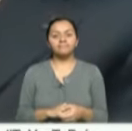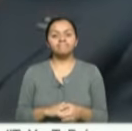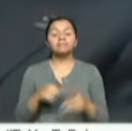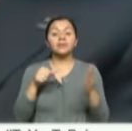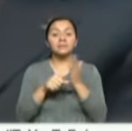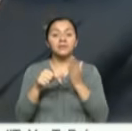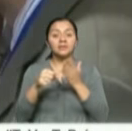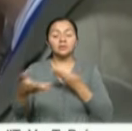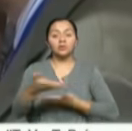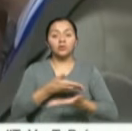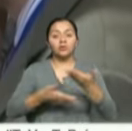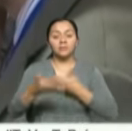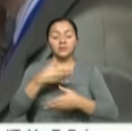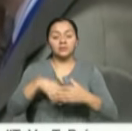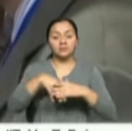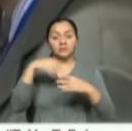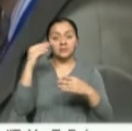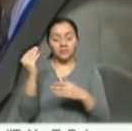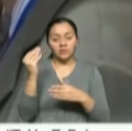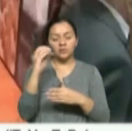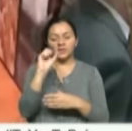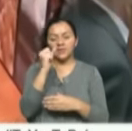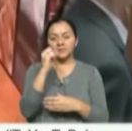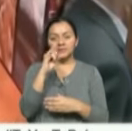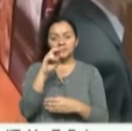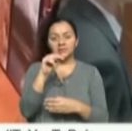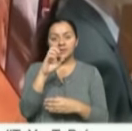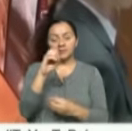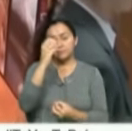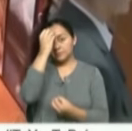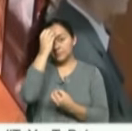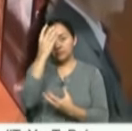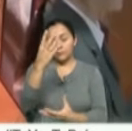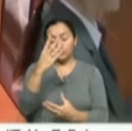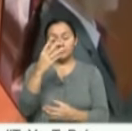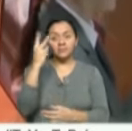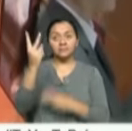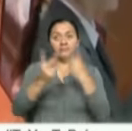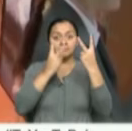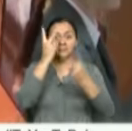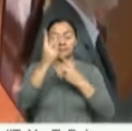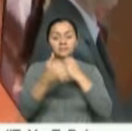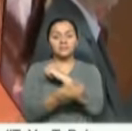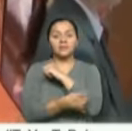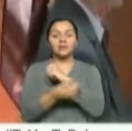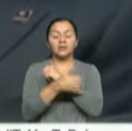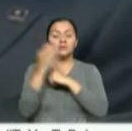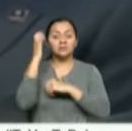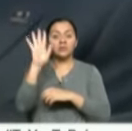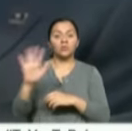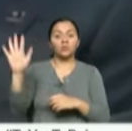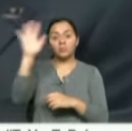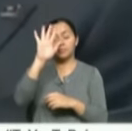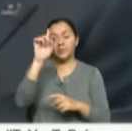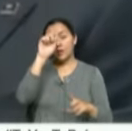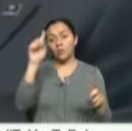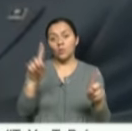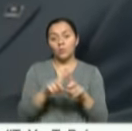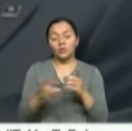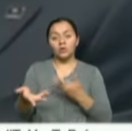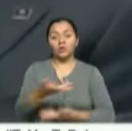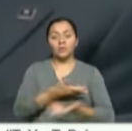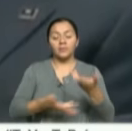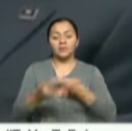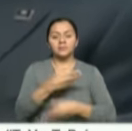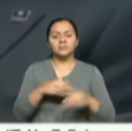ministro de Comercio Exterior, Juan Carlos Casinelli, informó que tras la gira realizada por los países de la Unión Europea, el acuerdo comercial